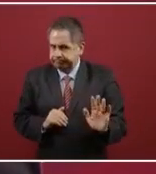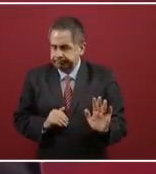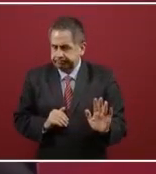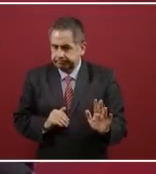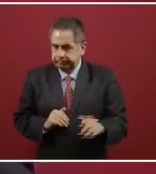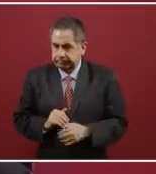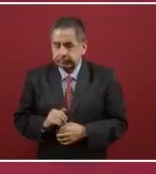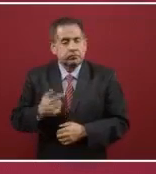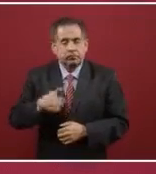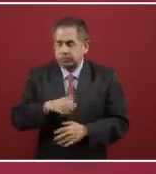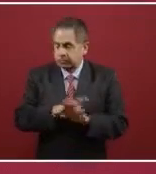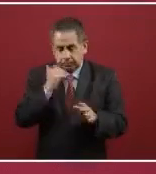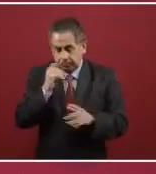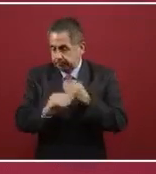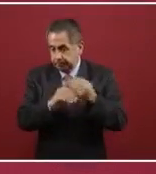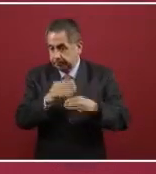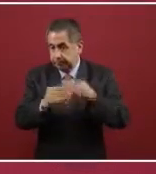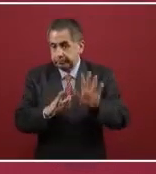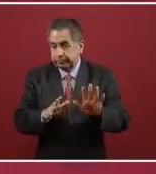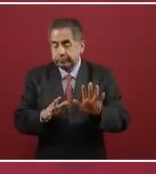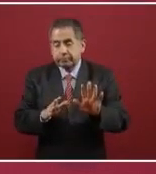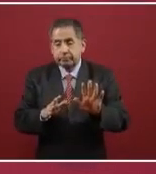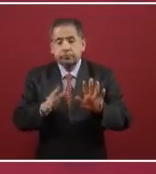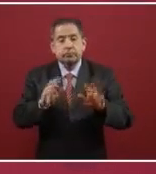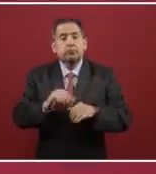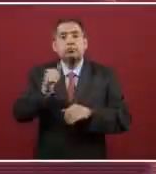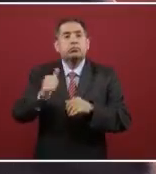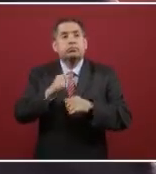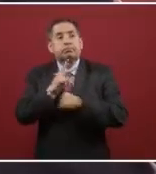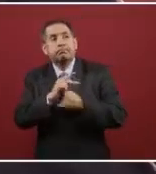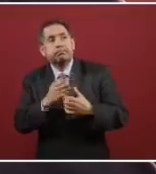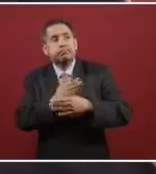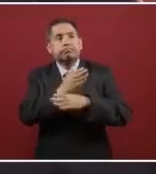Y como no queremos meternos en los asuntos de otros países